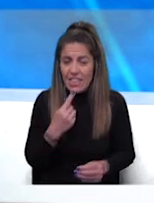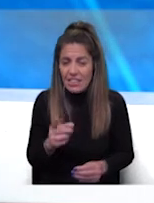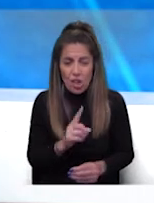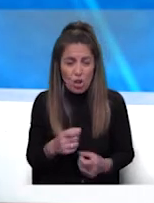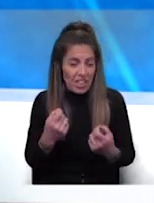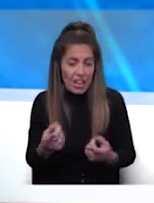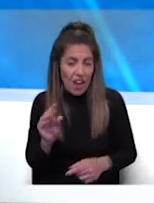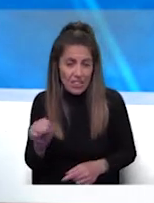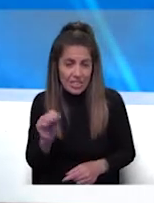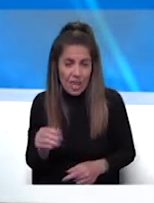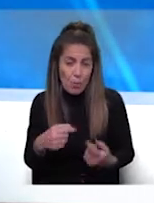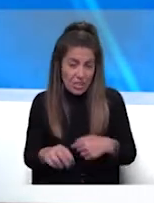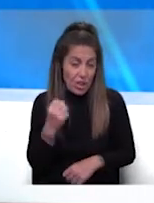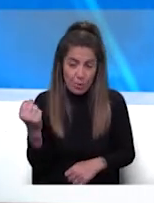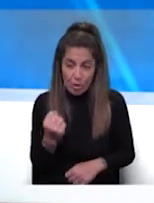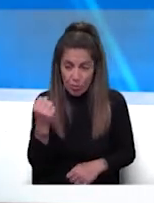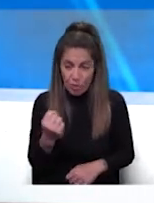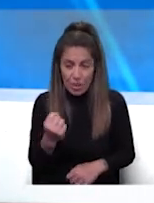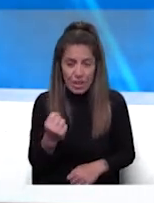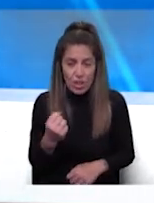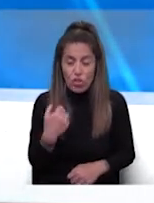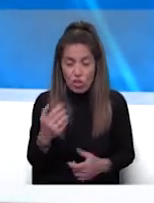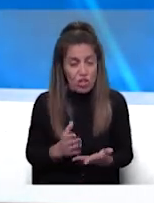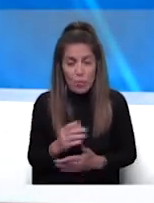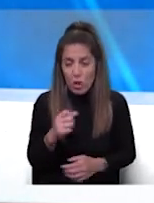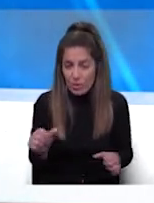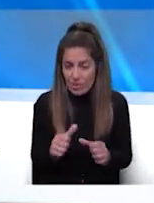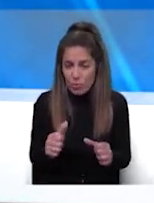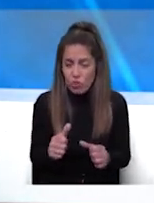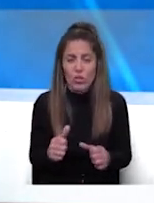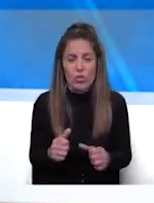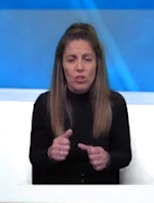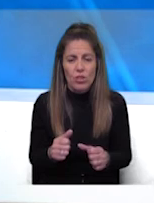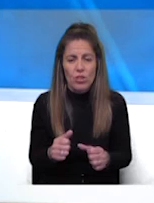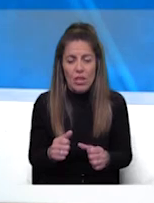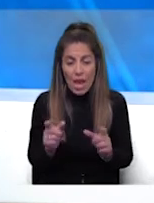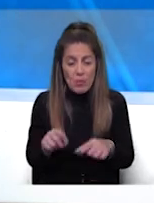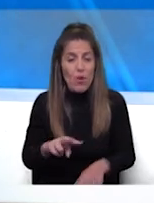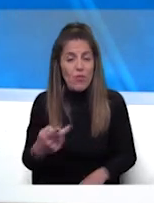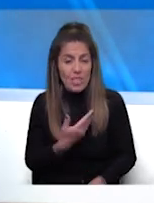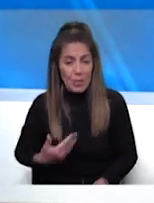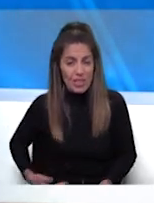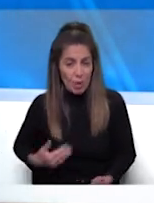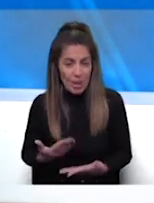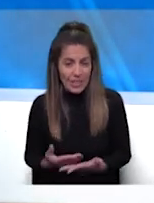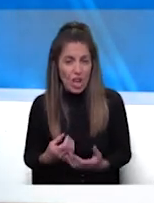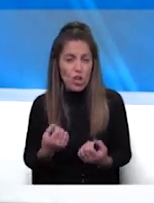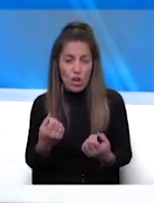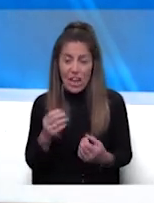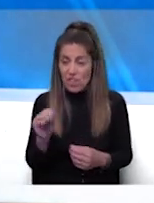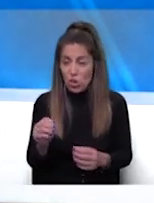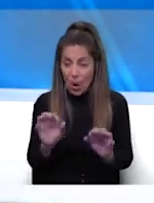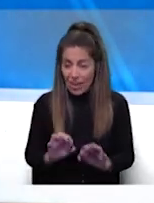qué darle vista, pese a que es muy importante darle vista y nosotros siempre lo hicimos. El mismo vicepresidente que plantea eso no le dio vista a